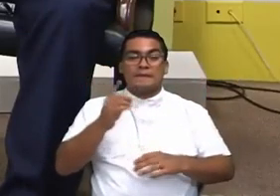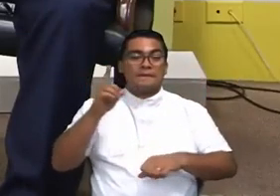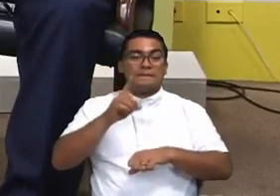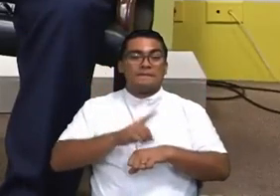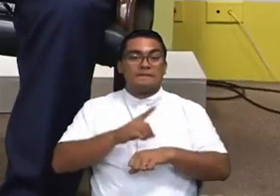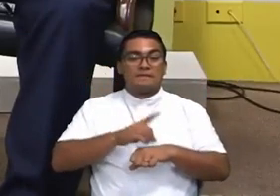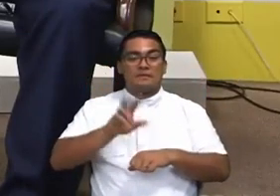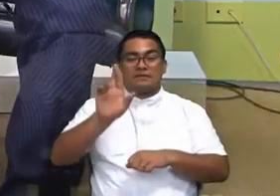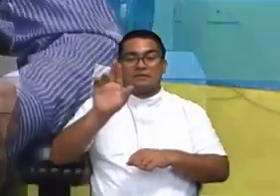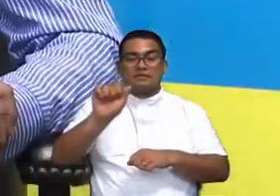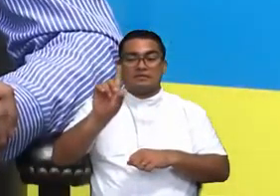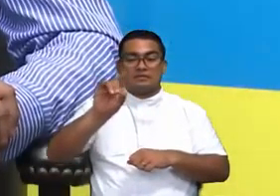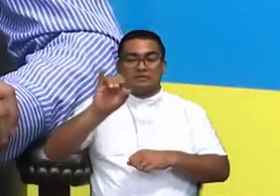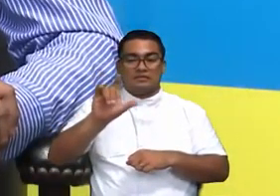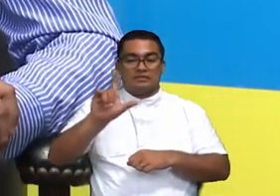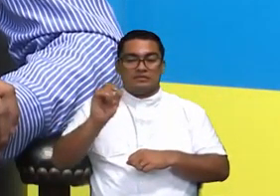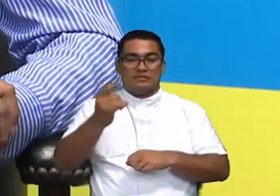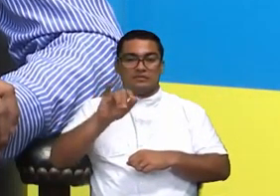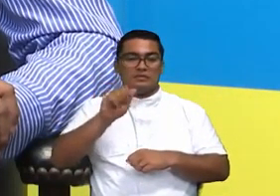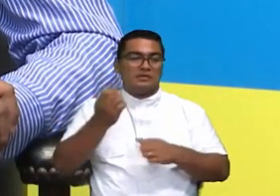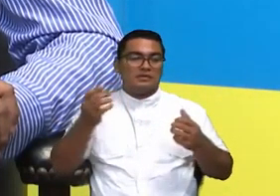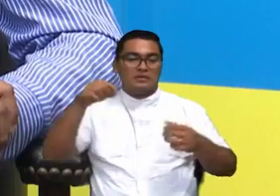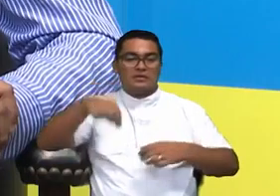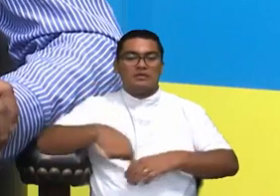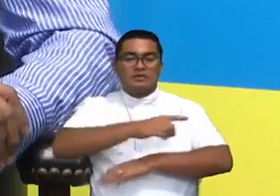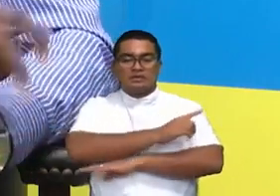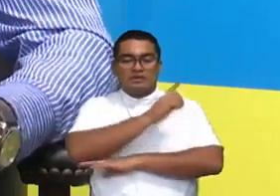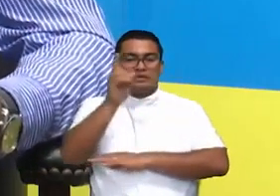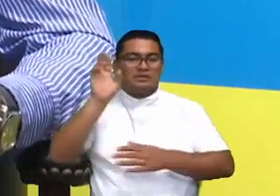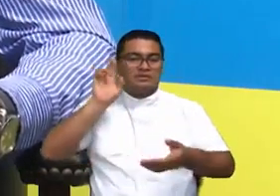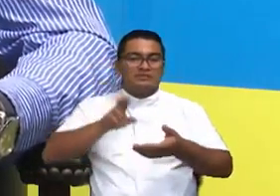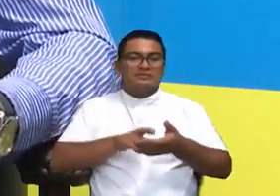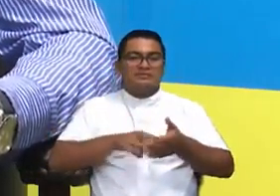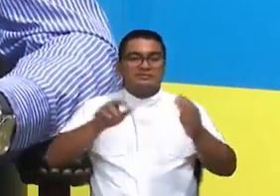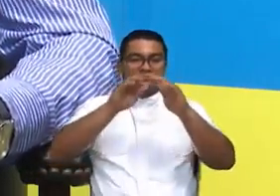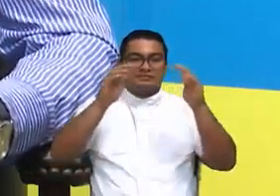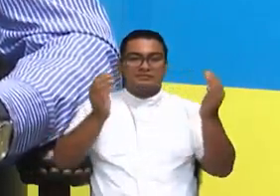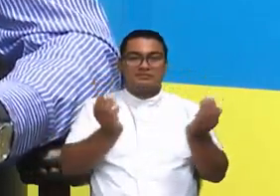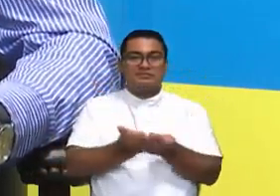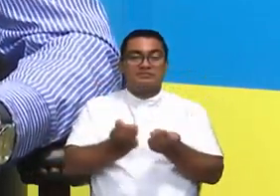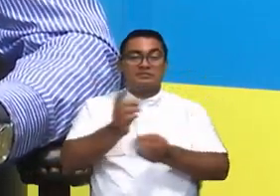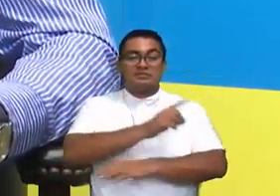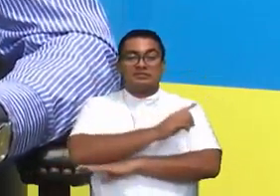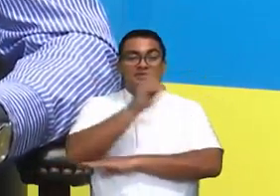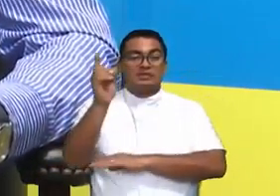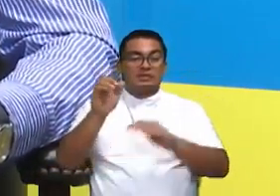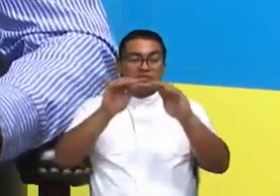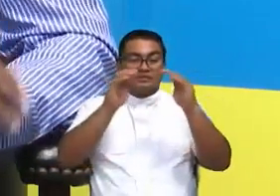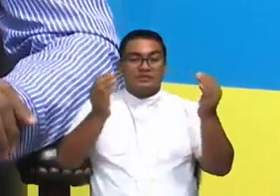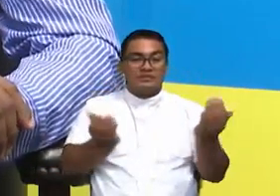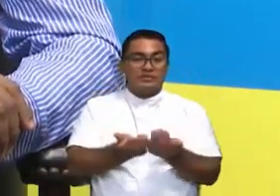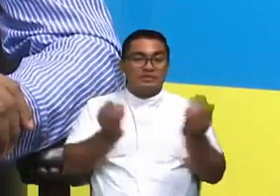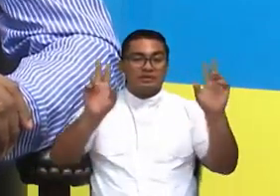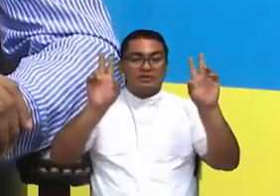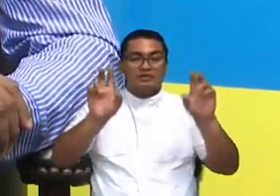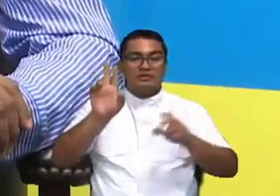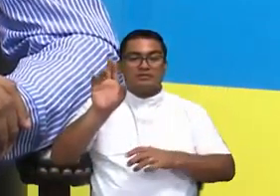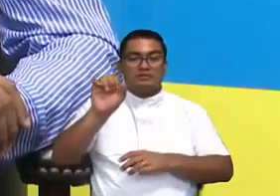como es la radiología, a propósito de que hoy se conmemora o se celebra en el mundo el Día Mundial de